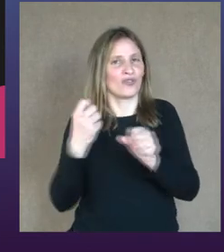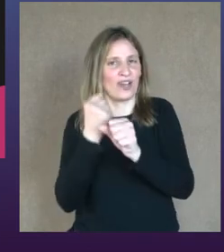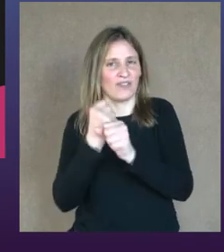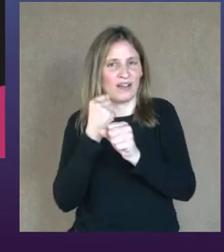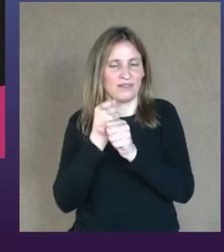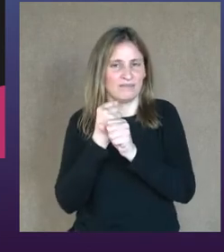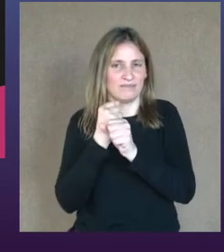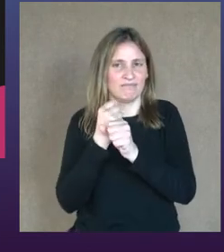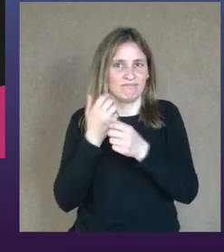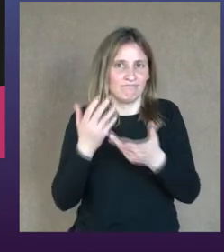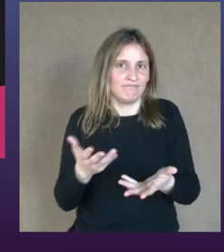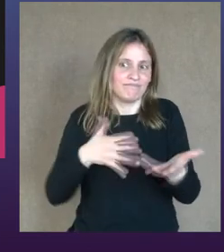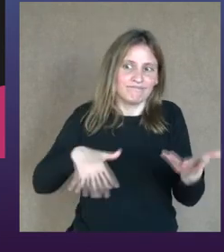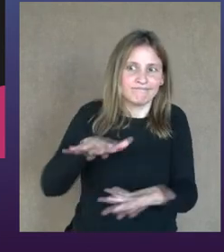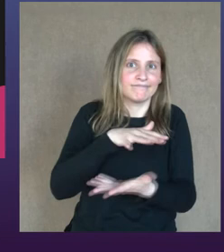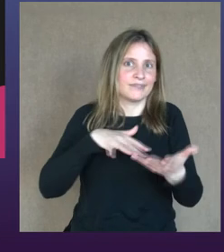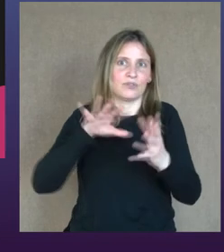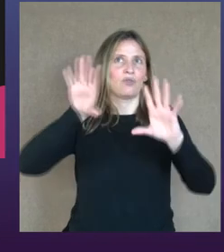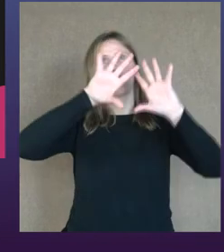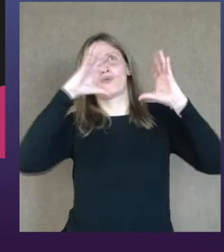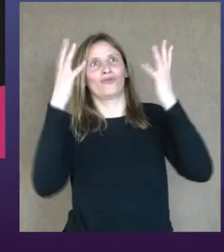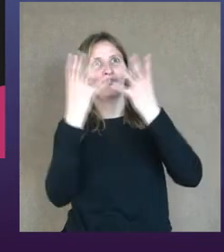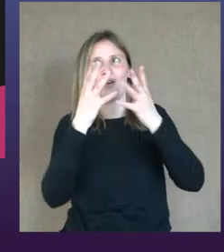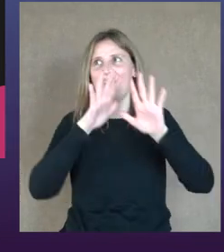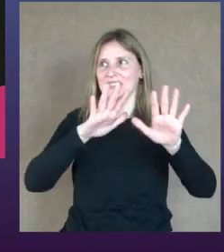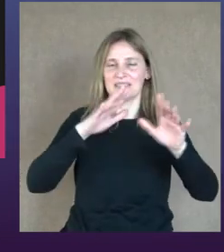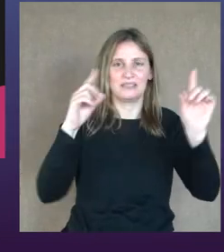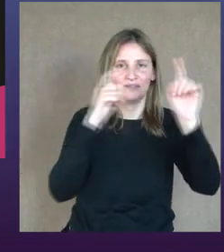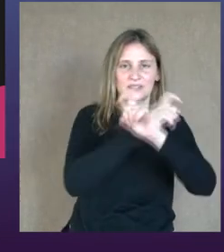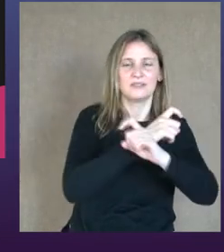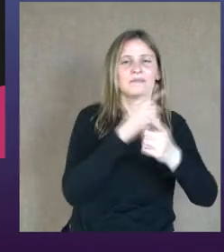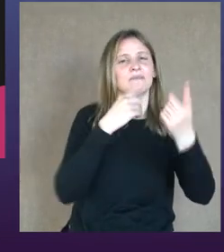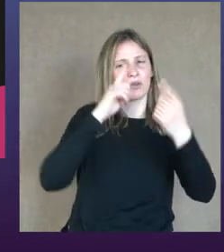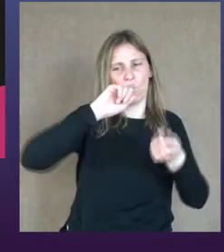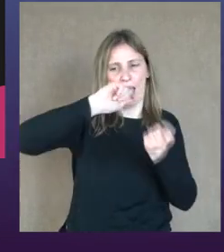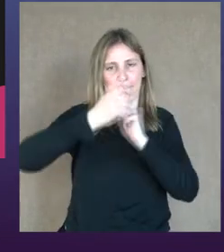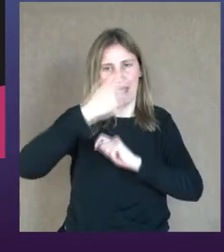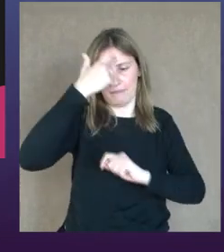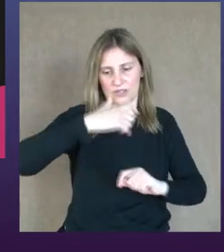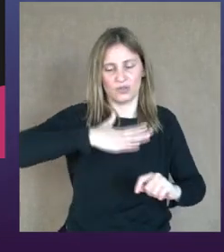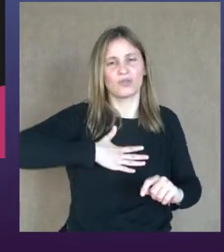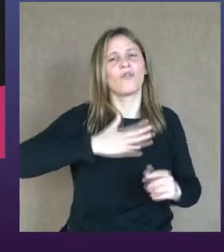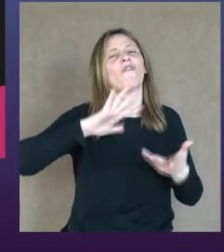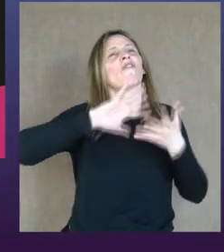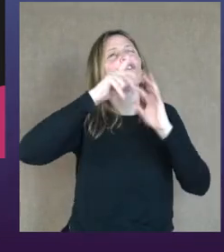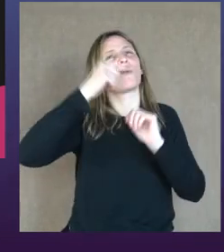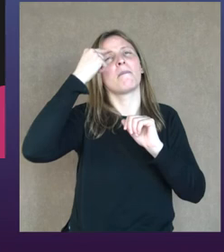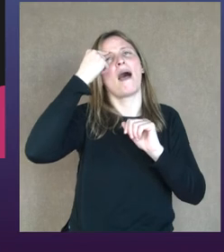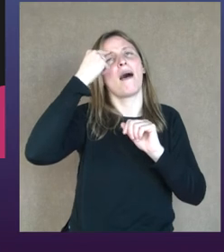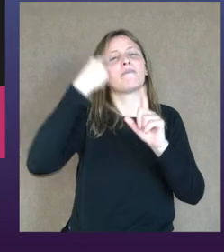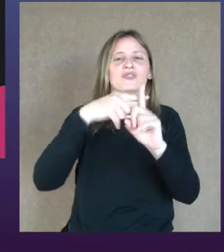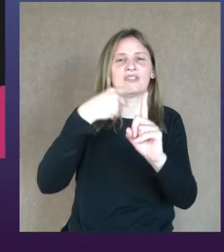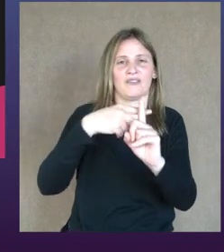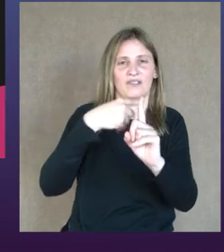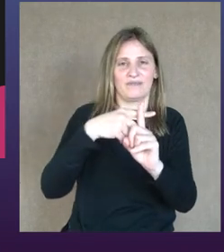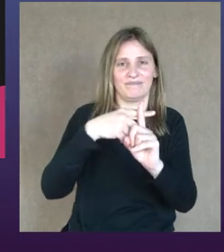lo que está pidiendo una situación mundial. Y entonces, y tratar de verlo sobre todo de una manera positiva, para ver